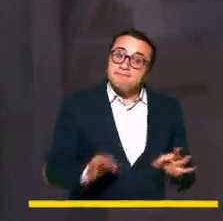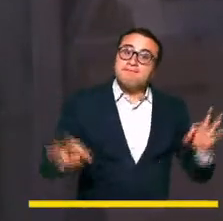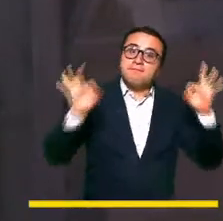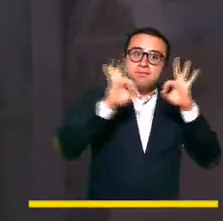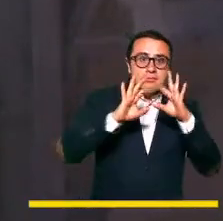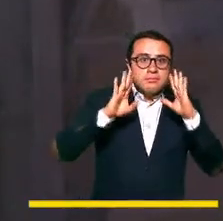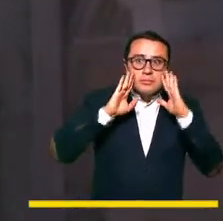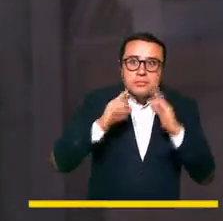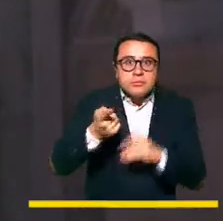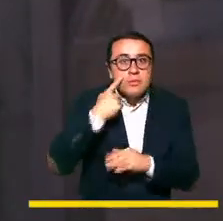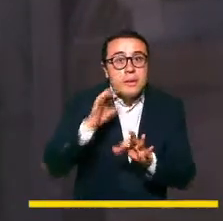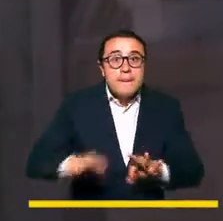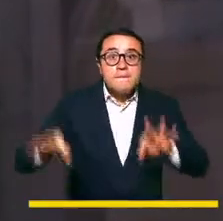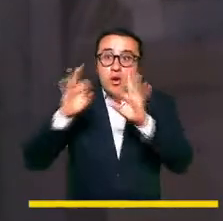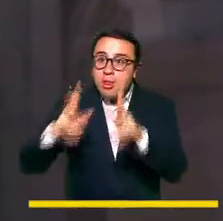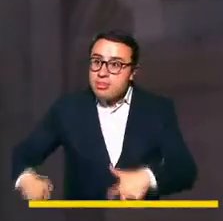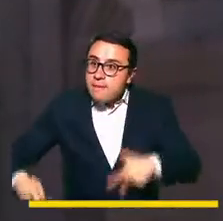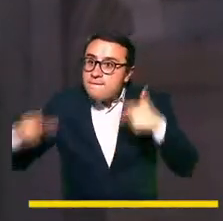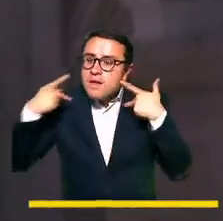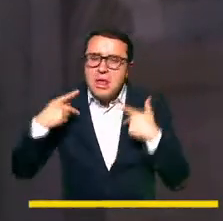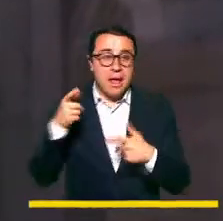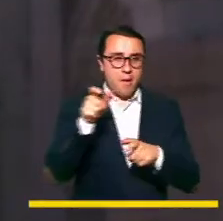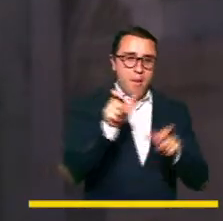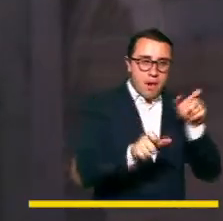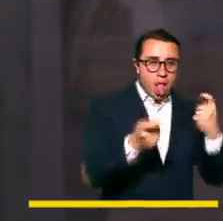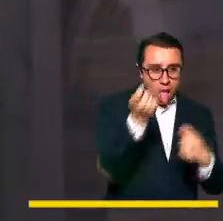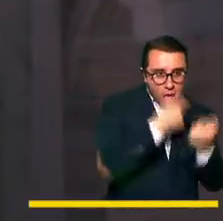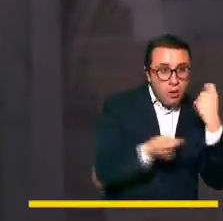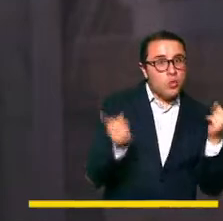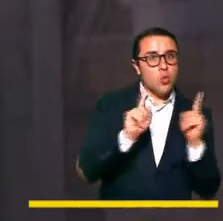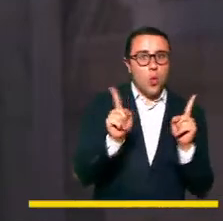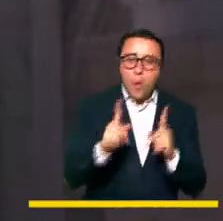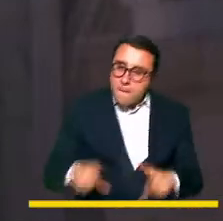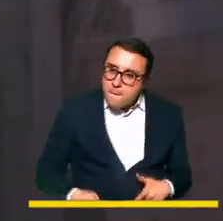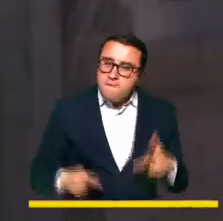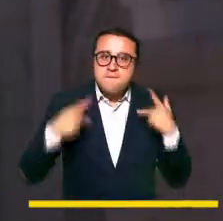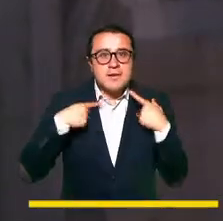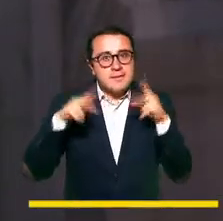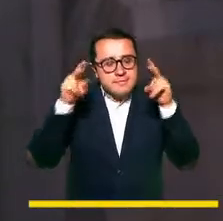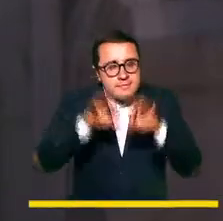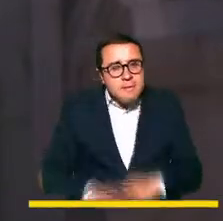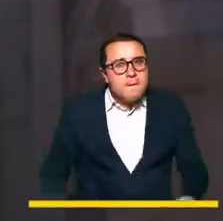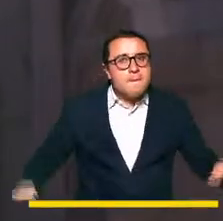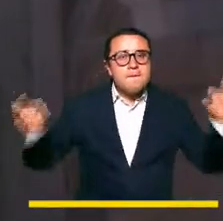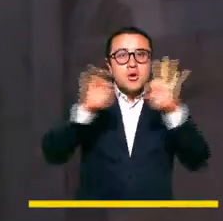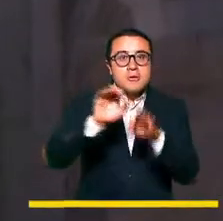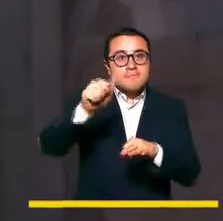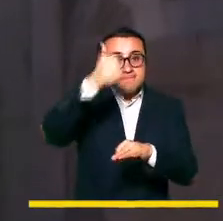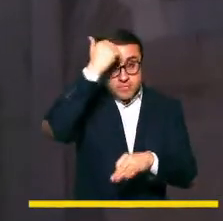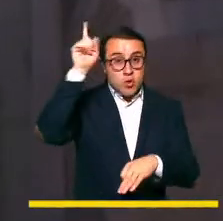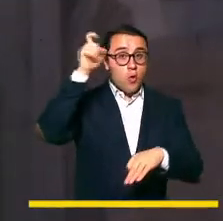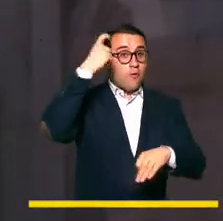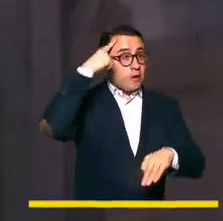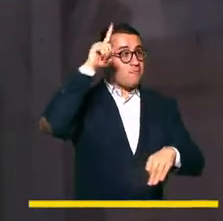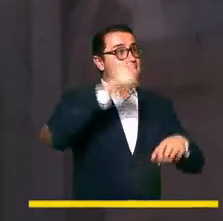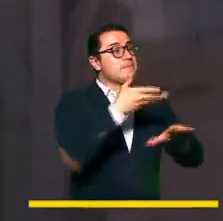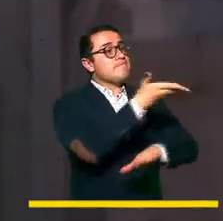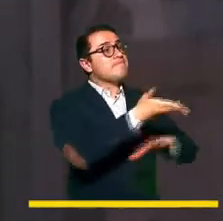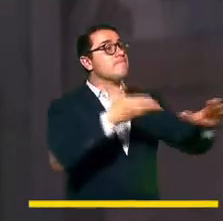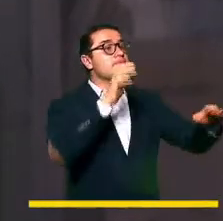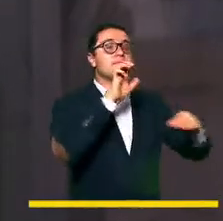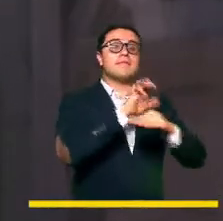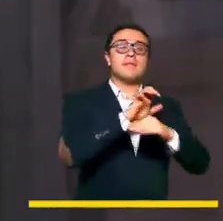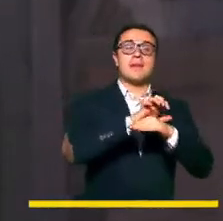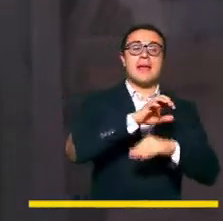negocio. Y es un tema que el gobierno nacional tiene que definir a EPM. porque eso está quedando